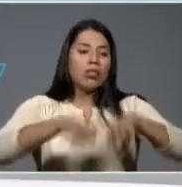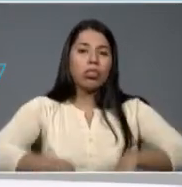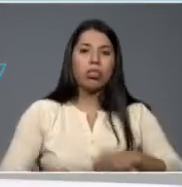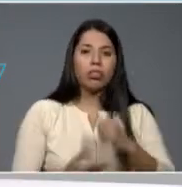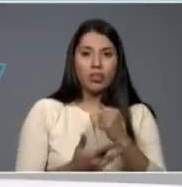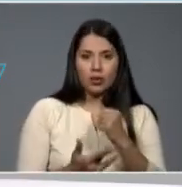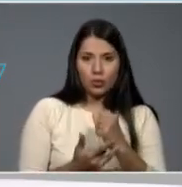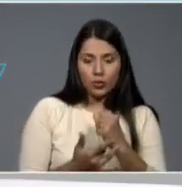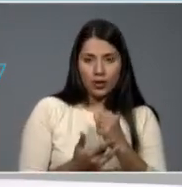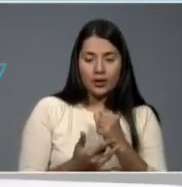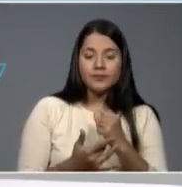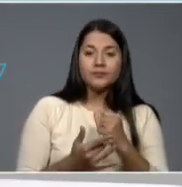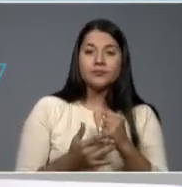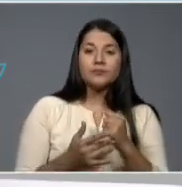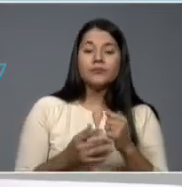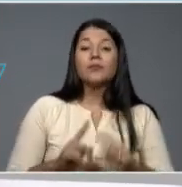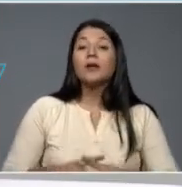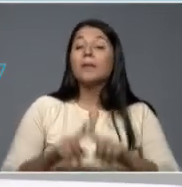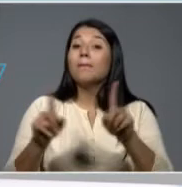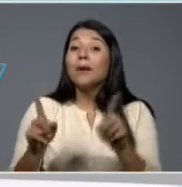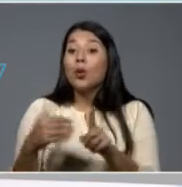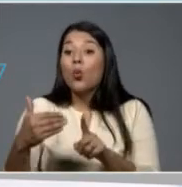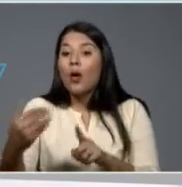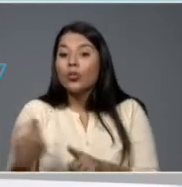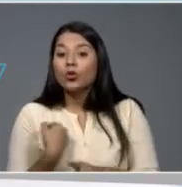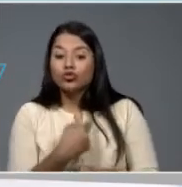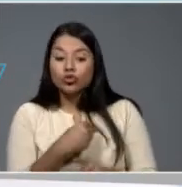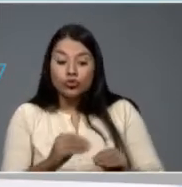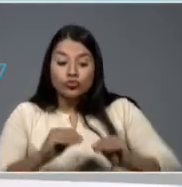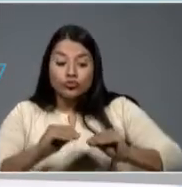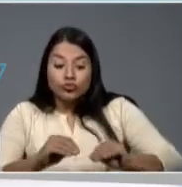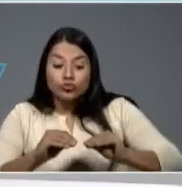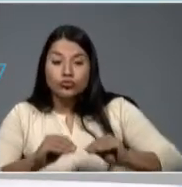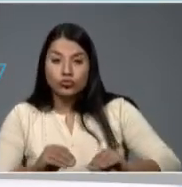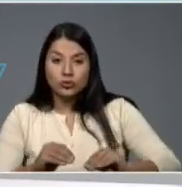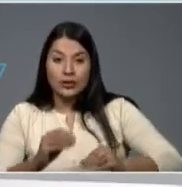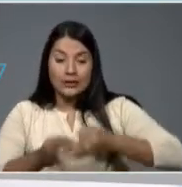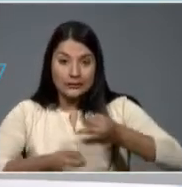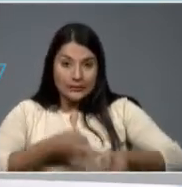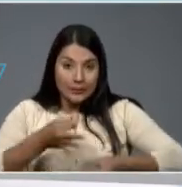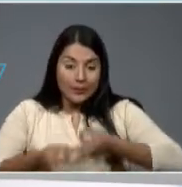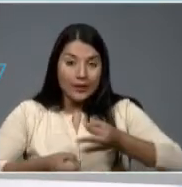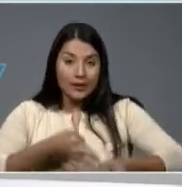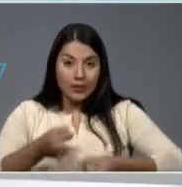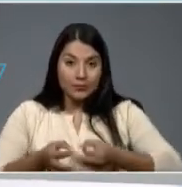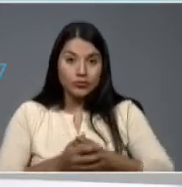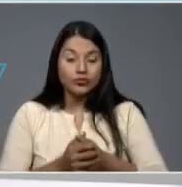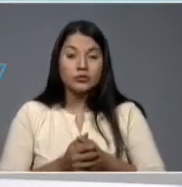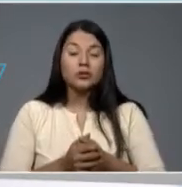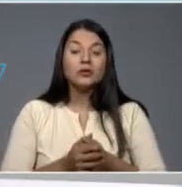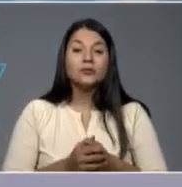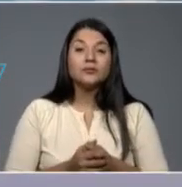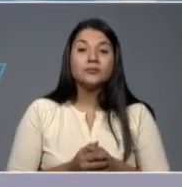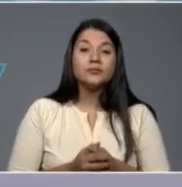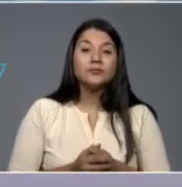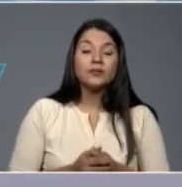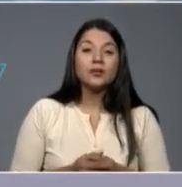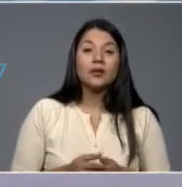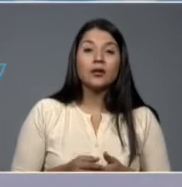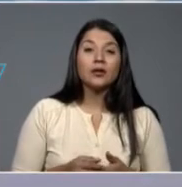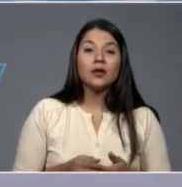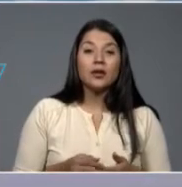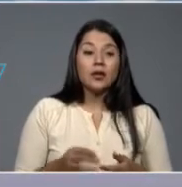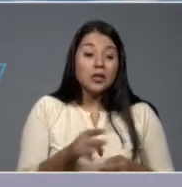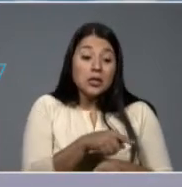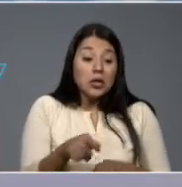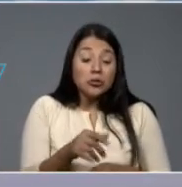pero ciertamente cuando generamos una educación a través del conflicto, donde deberíamos tirar el bolígrafo rojo a la basura, donde el error es